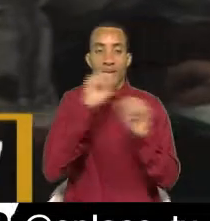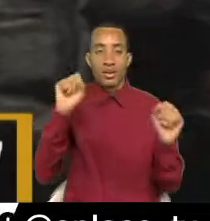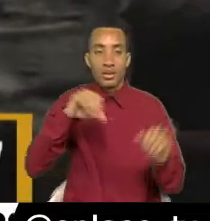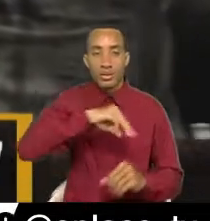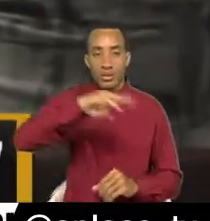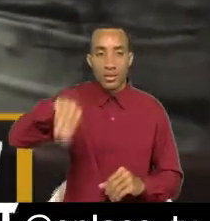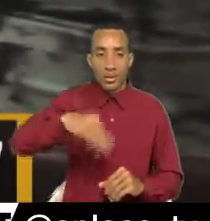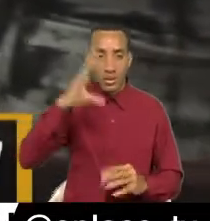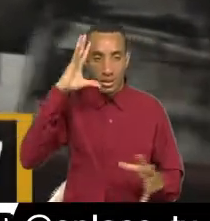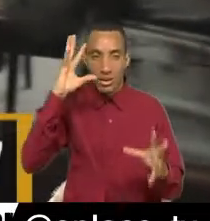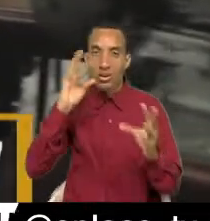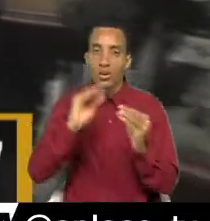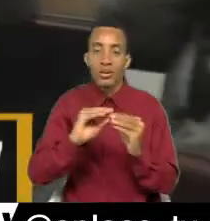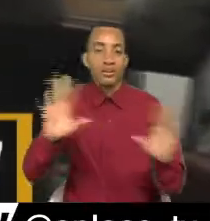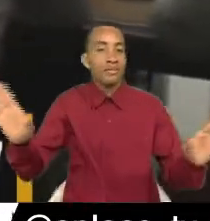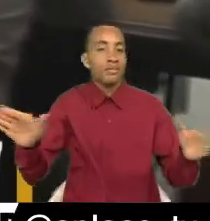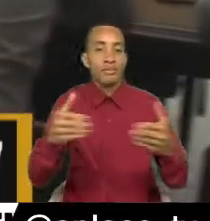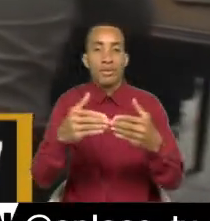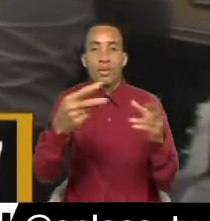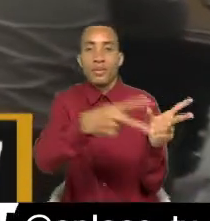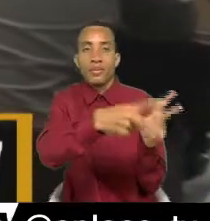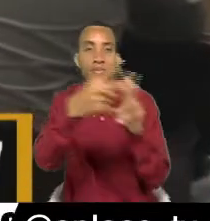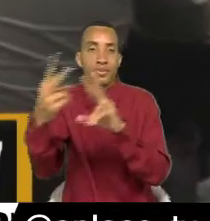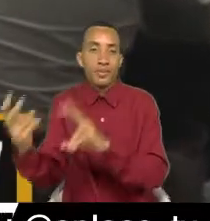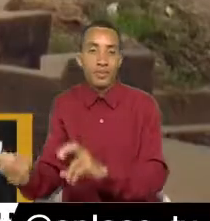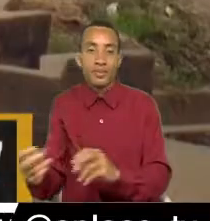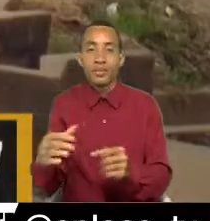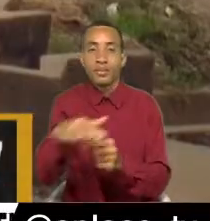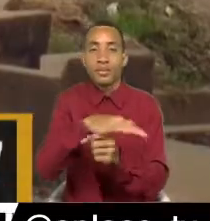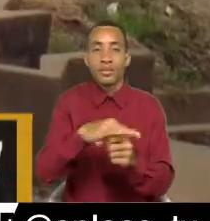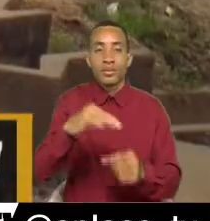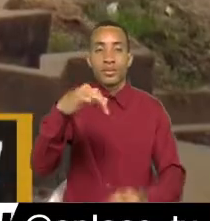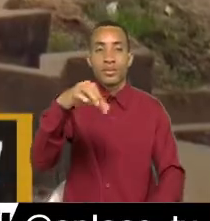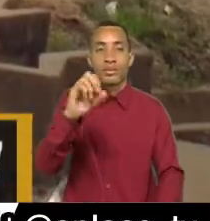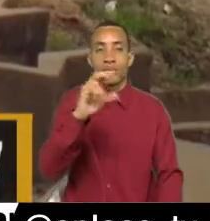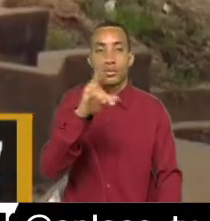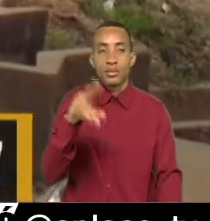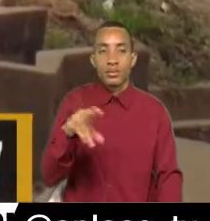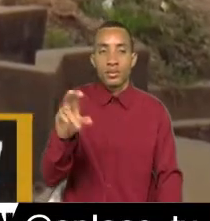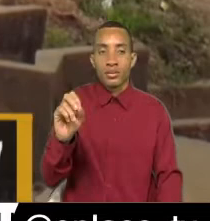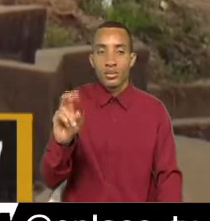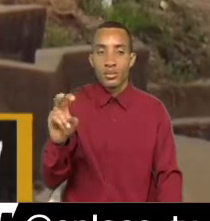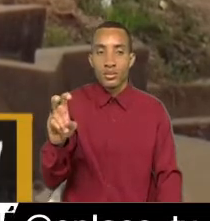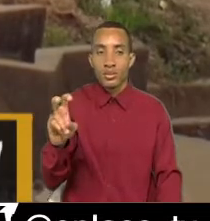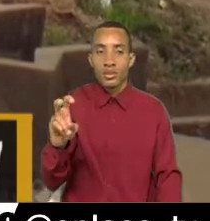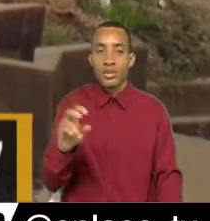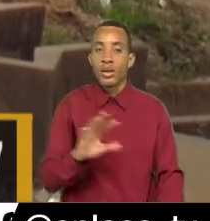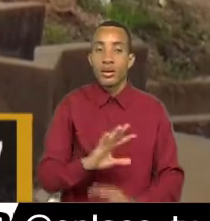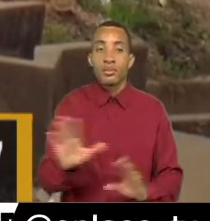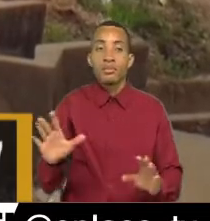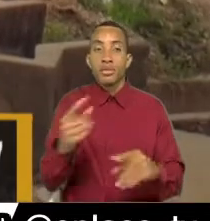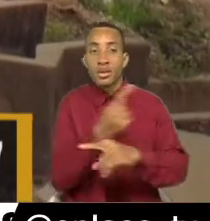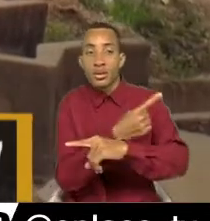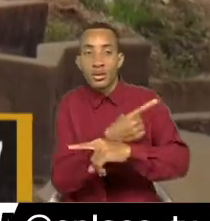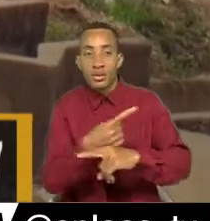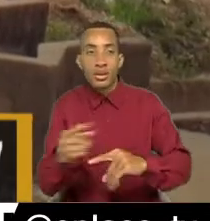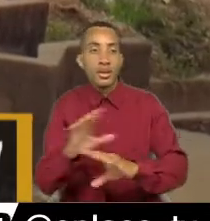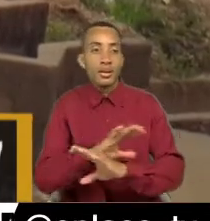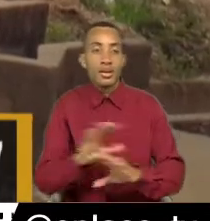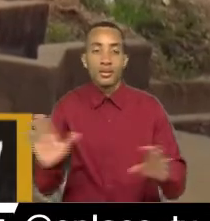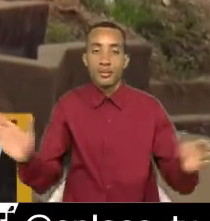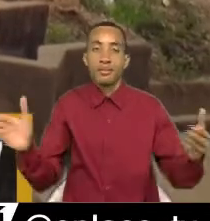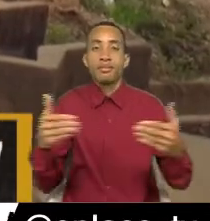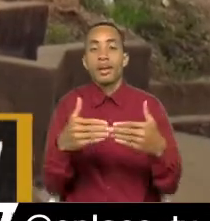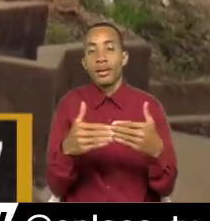acuerdos para cerrar definitivamente el paso por el puente de Pozo 7, no tuvo eco. En menos de una semana la estructura ha sido cerrada en